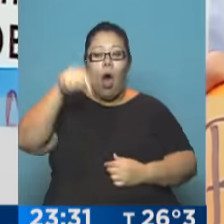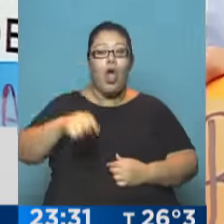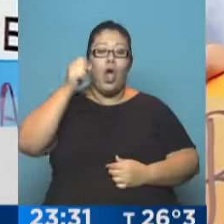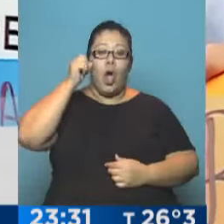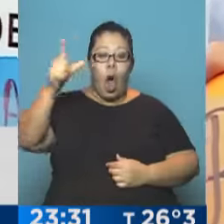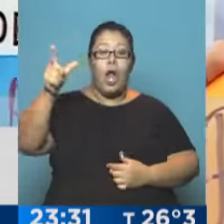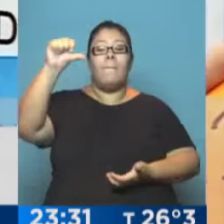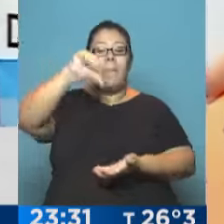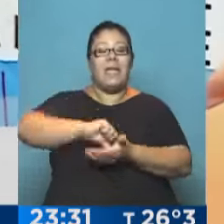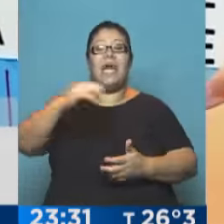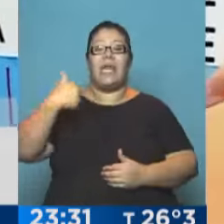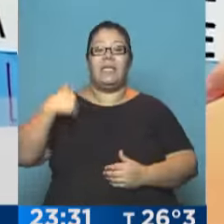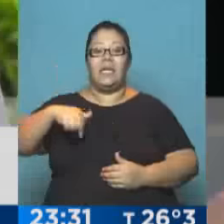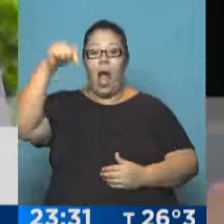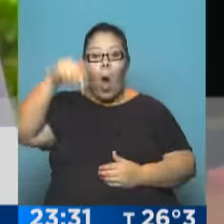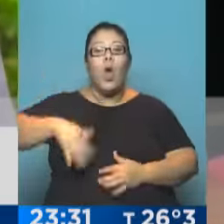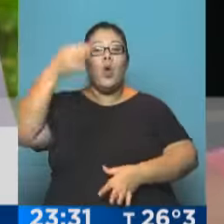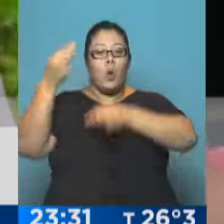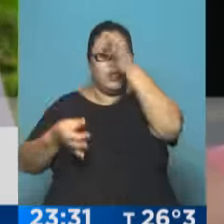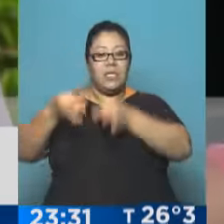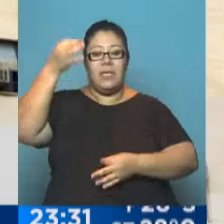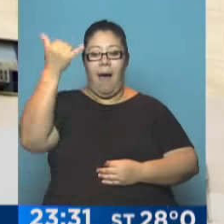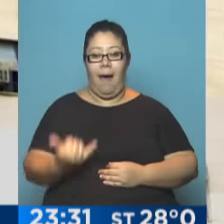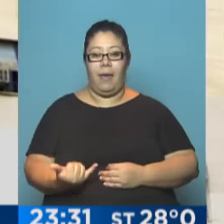nuestro país hoy se hizo justicia.